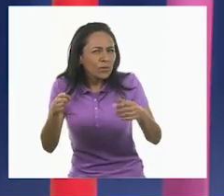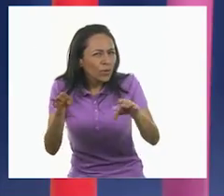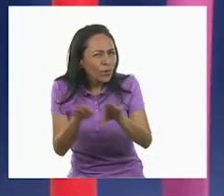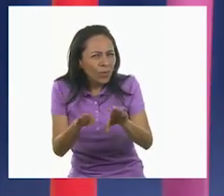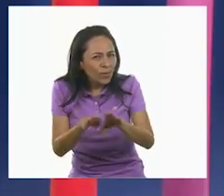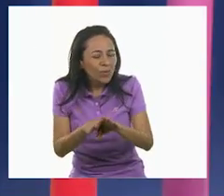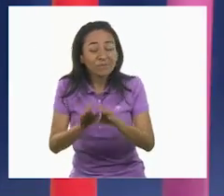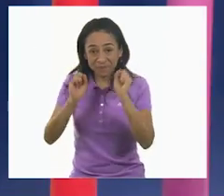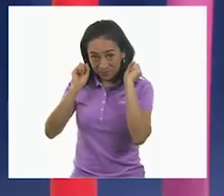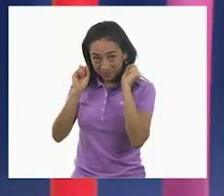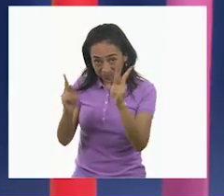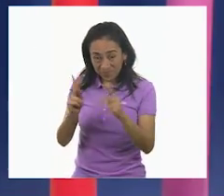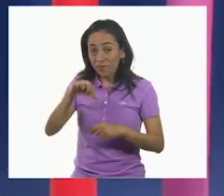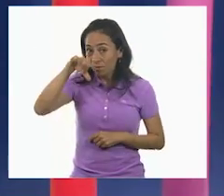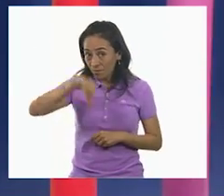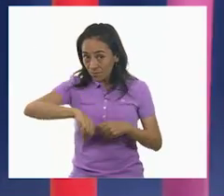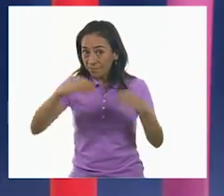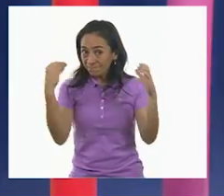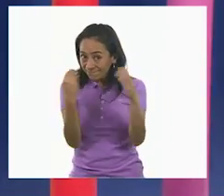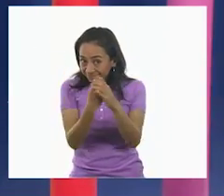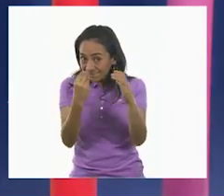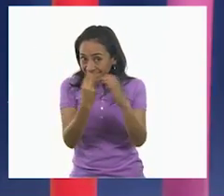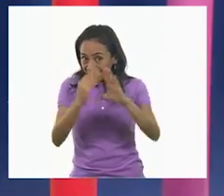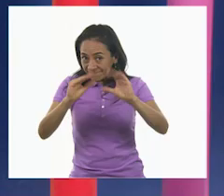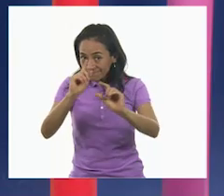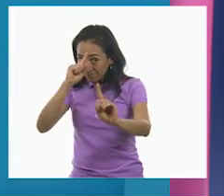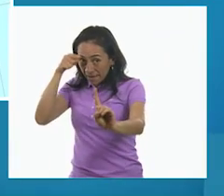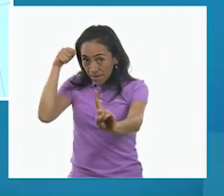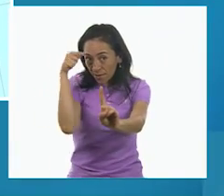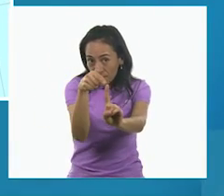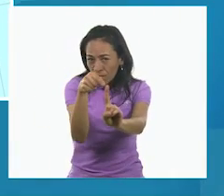que el propósito de la clase de hoy es este.